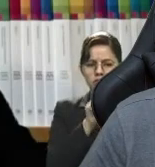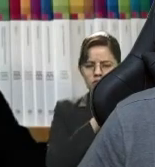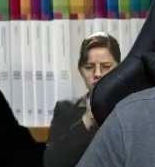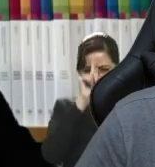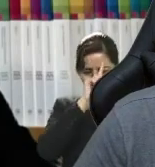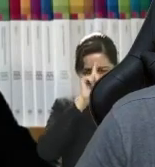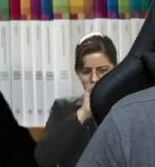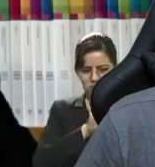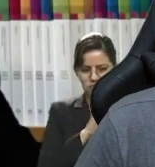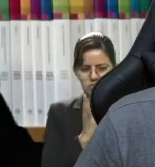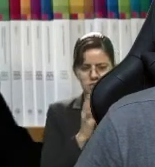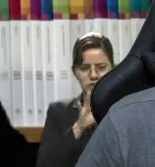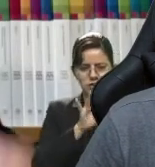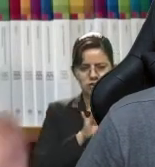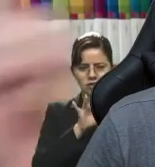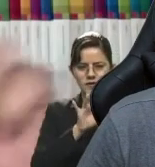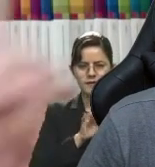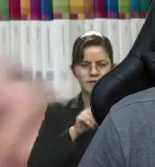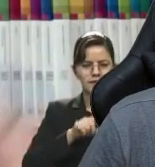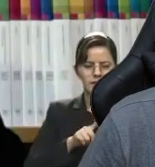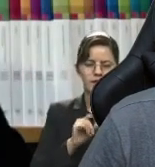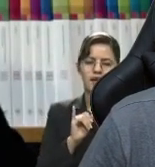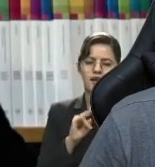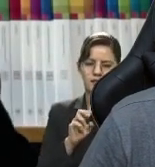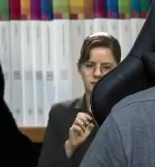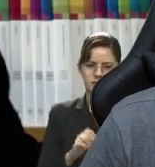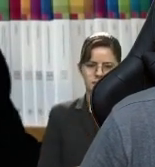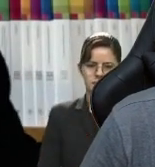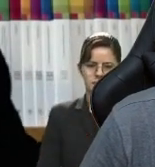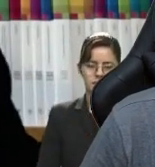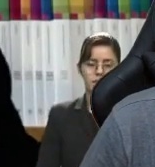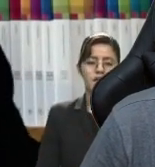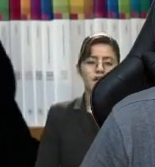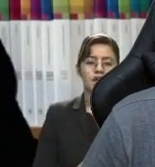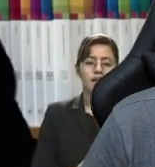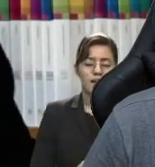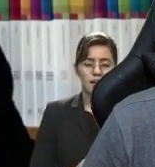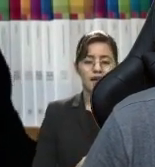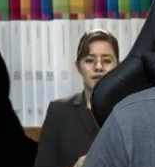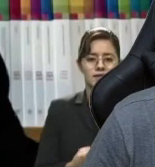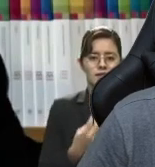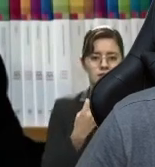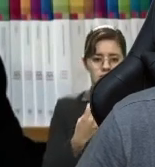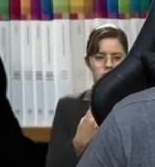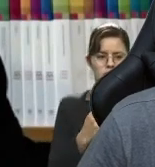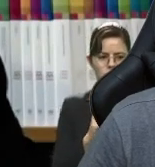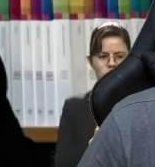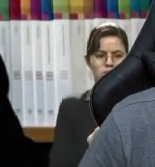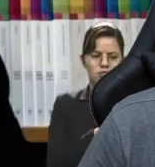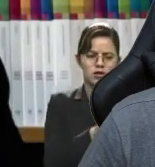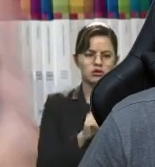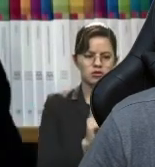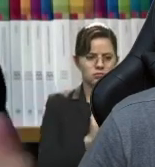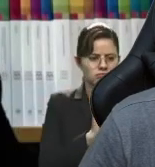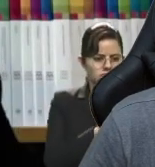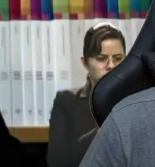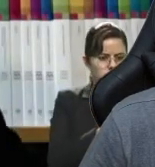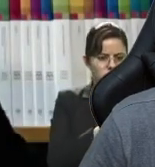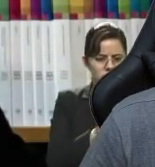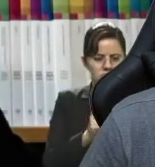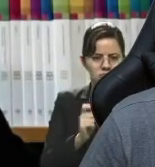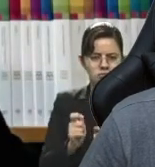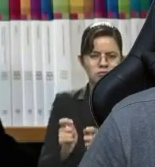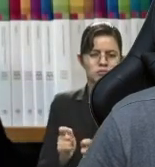locales electorales la idea es que estas designaciones no escondan o no sean el resultado